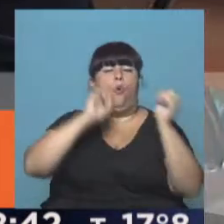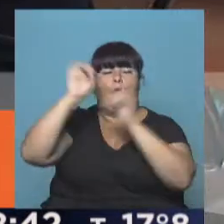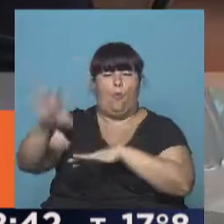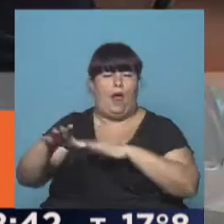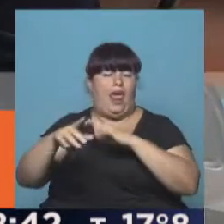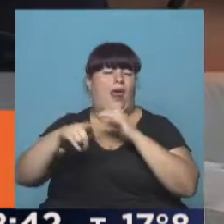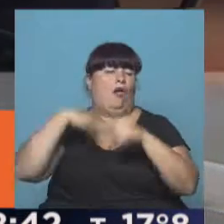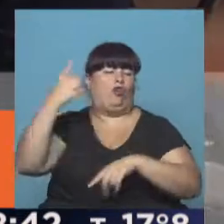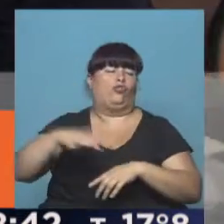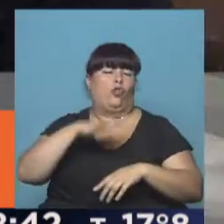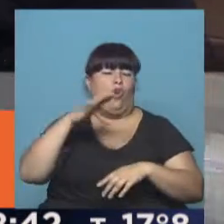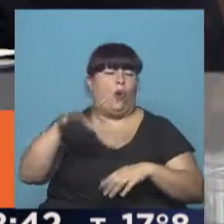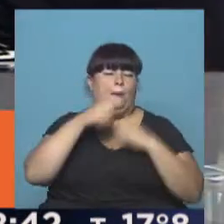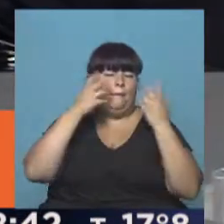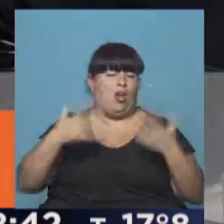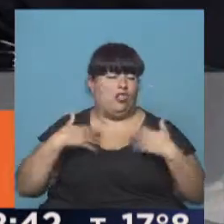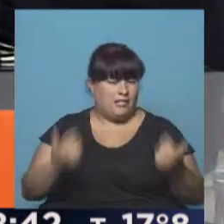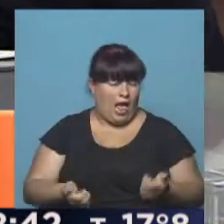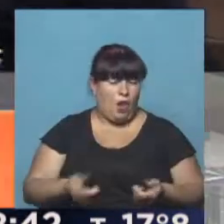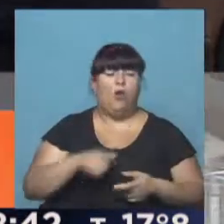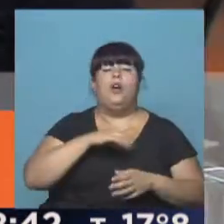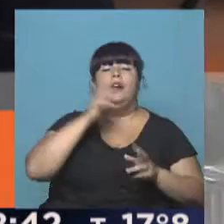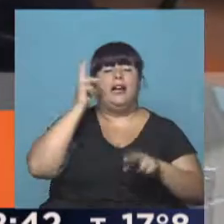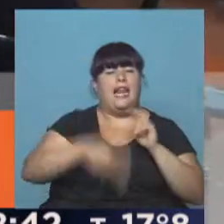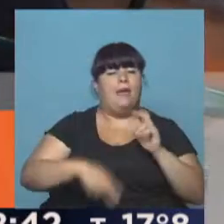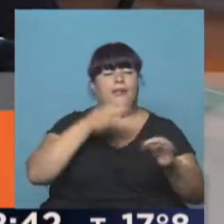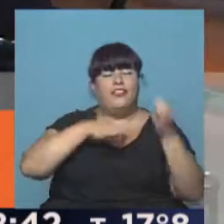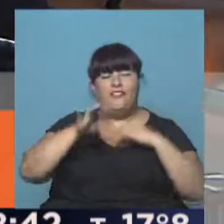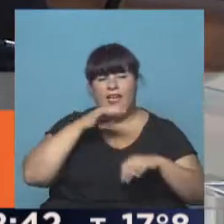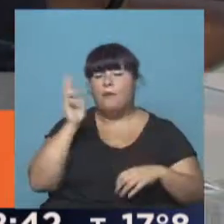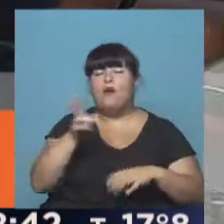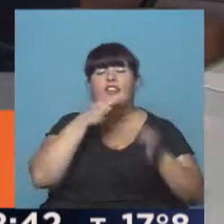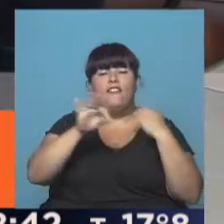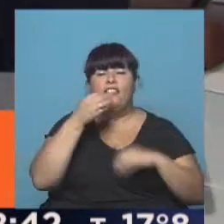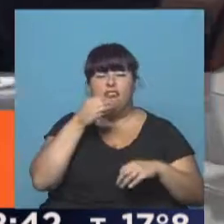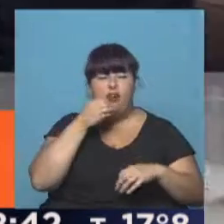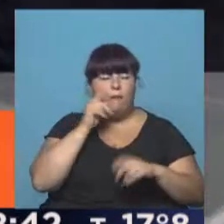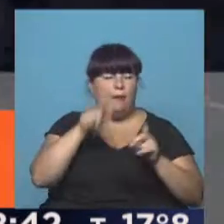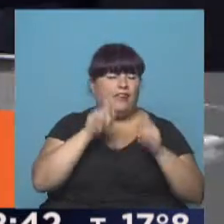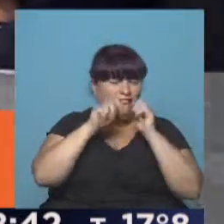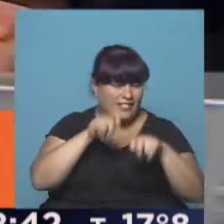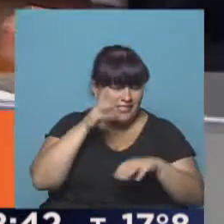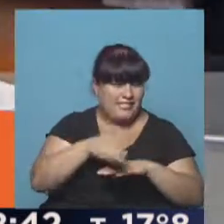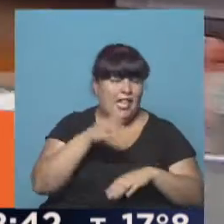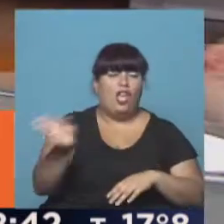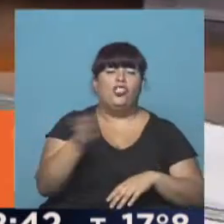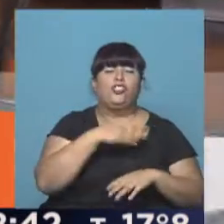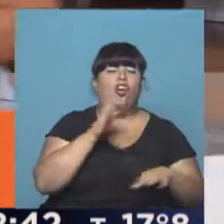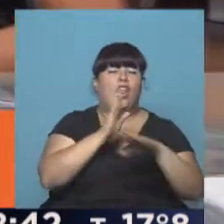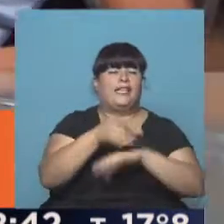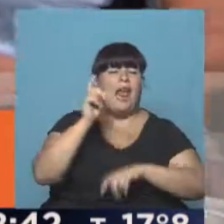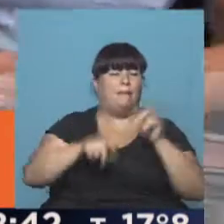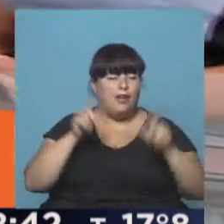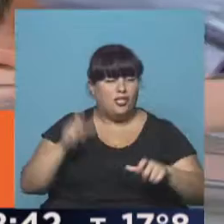y derivados a un estado de mejor bienestar se definió un límite a la venta no se pueden vender alimentos a los visitantes todos los ingresos de los